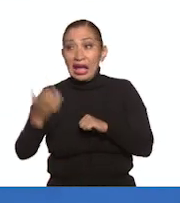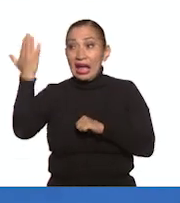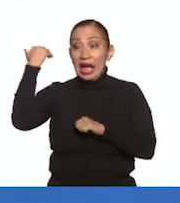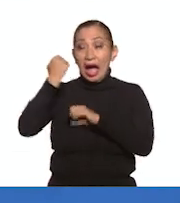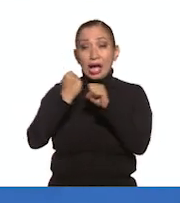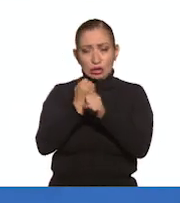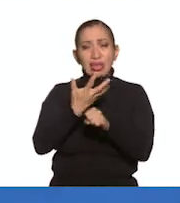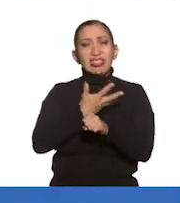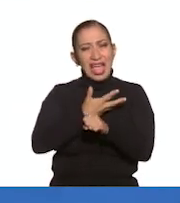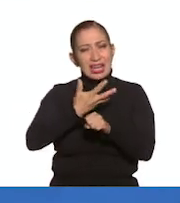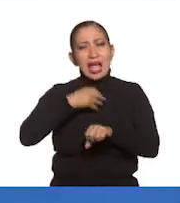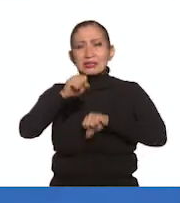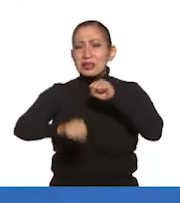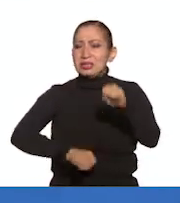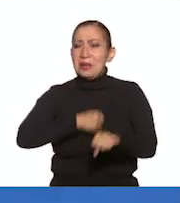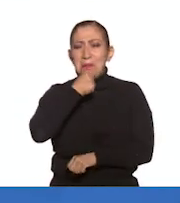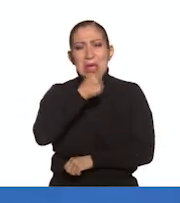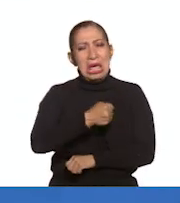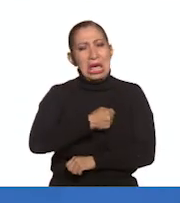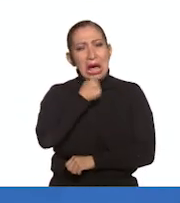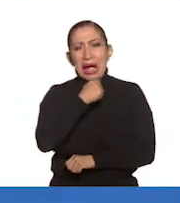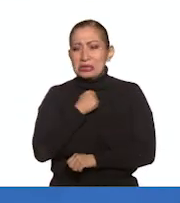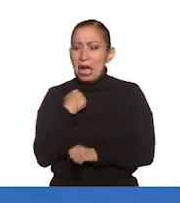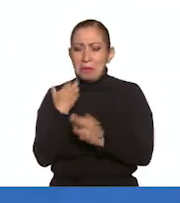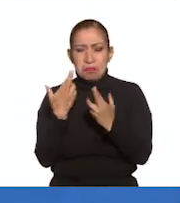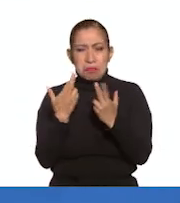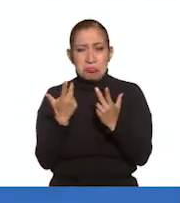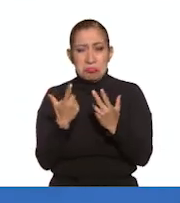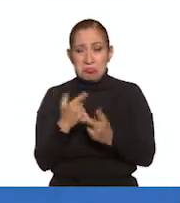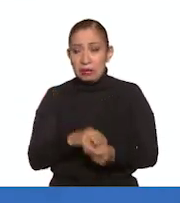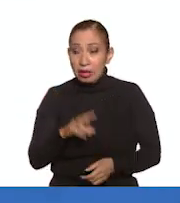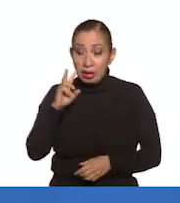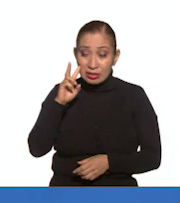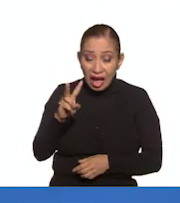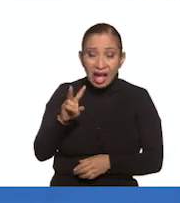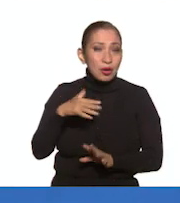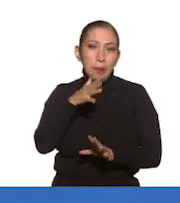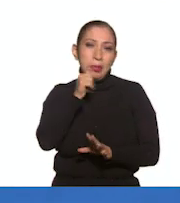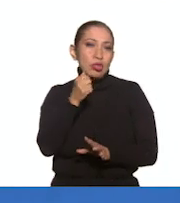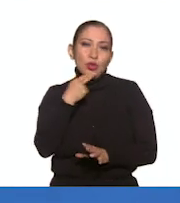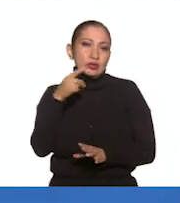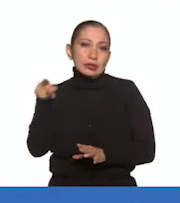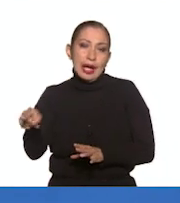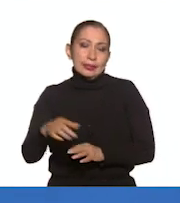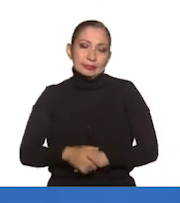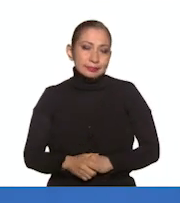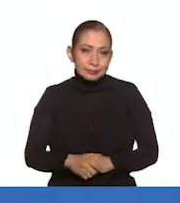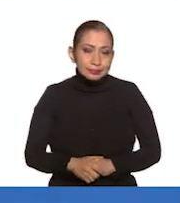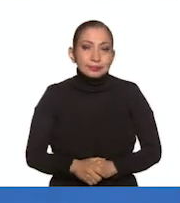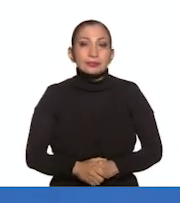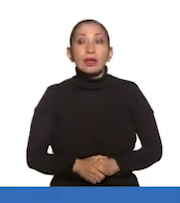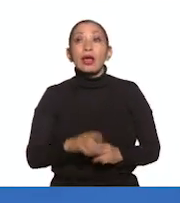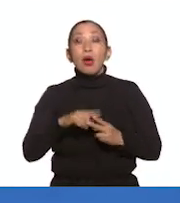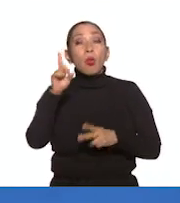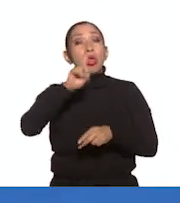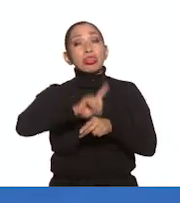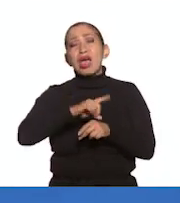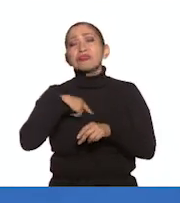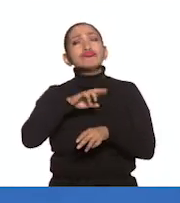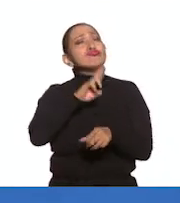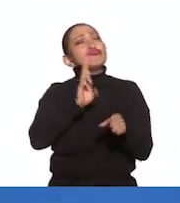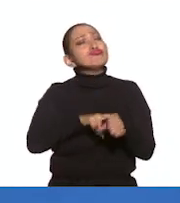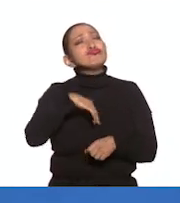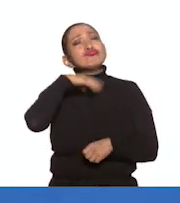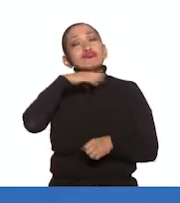años tenía una ya que estaba muy viejita y oxidada. Entonces, ya no podía usarla mucho. Un día, como